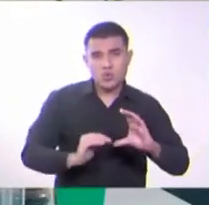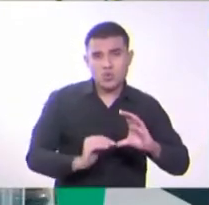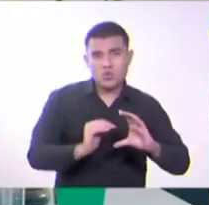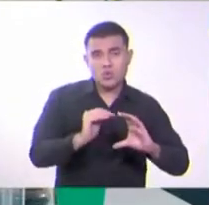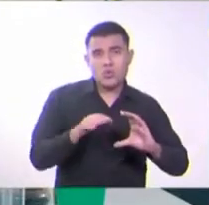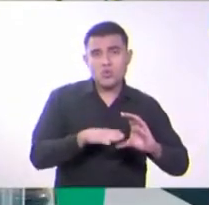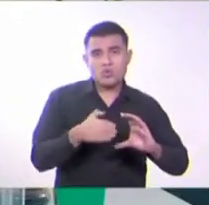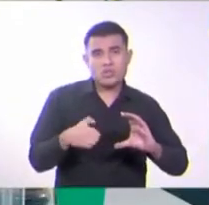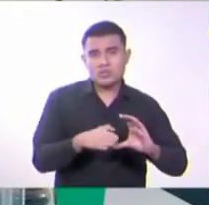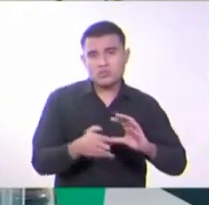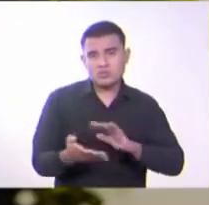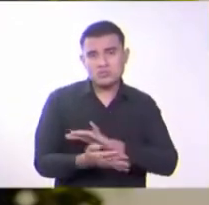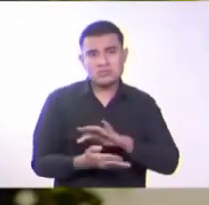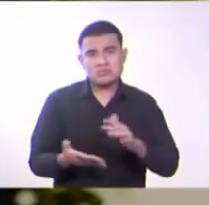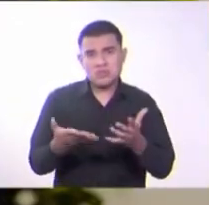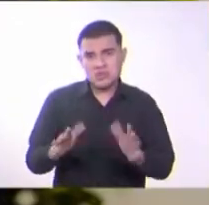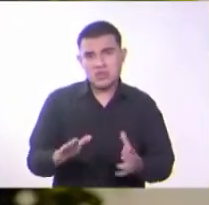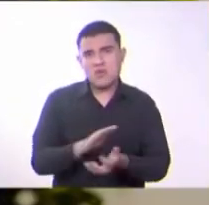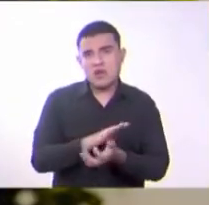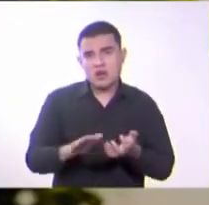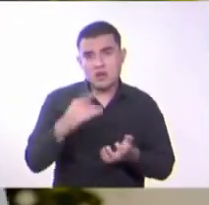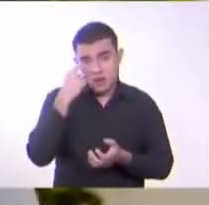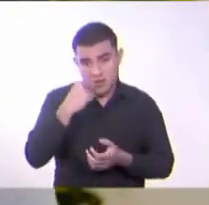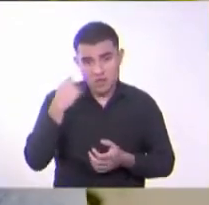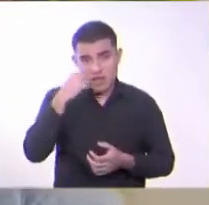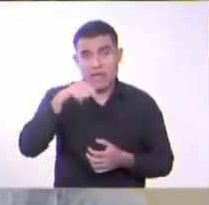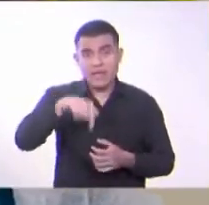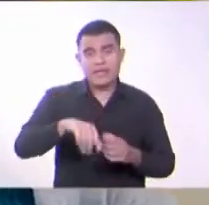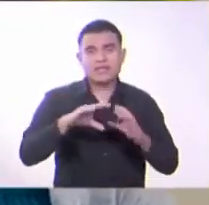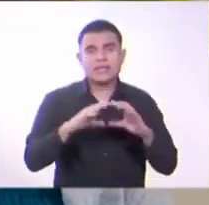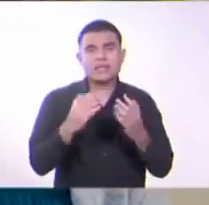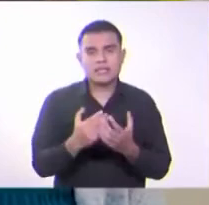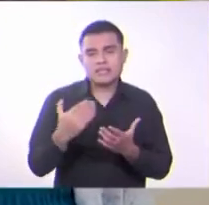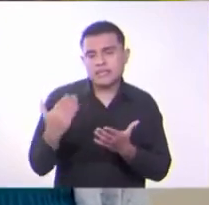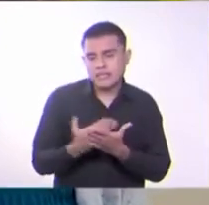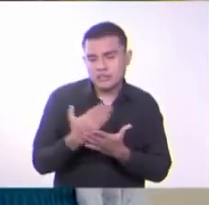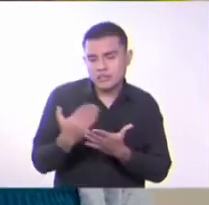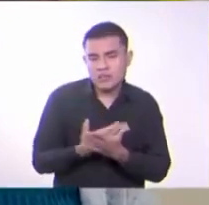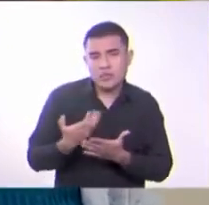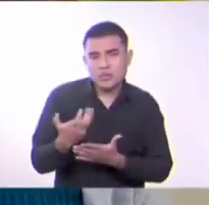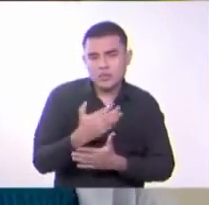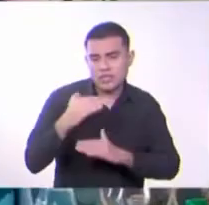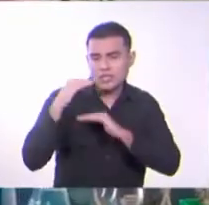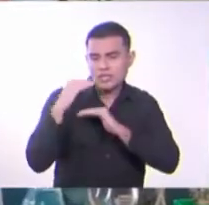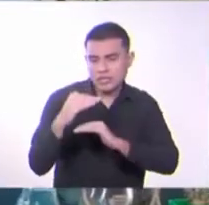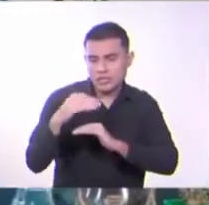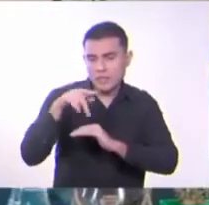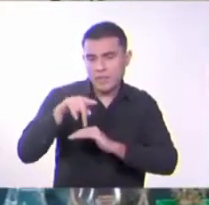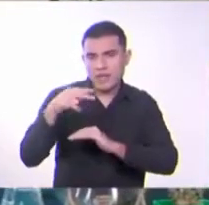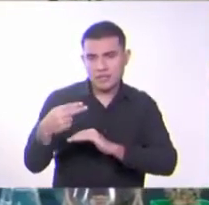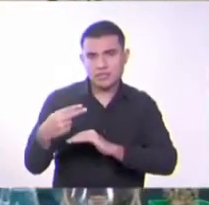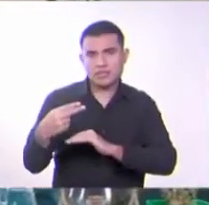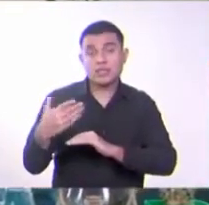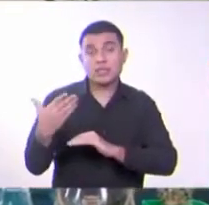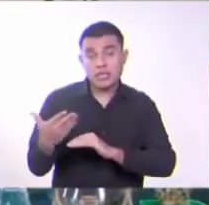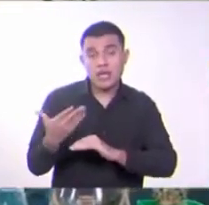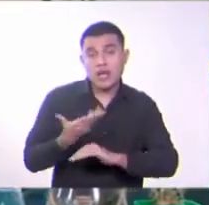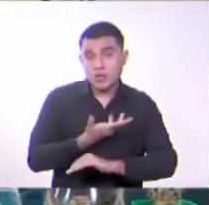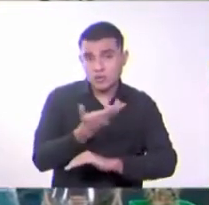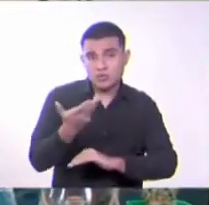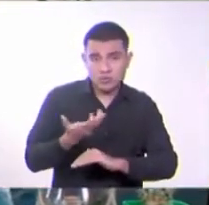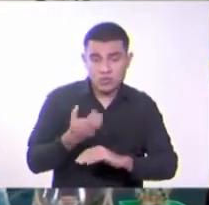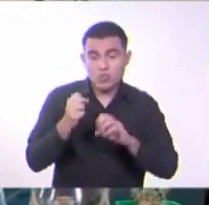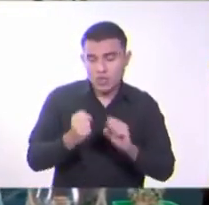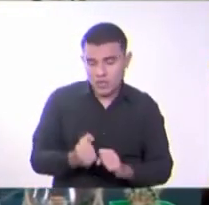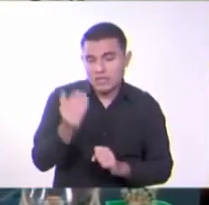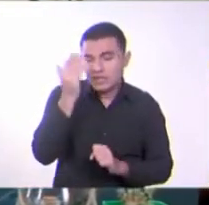indicador natural. En esta clase estudiamos la escala de pH, que nos permite determinar